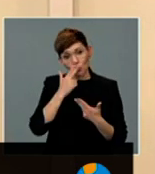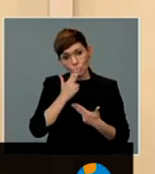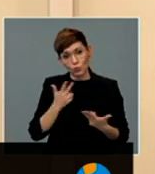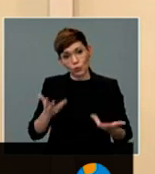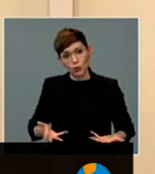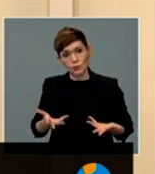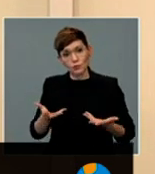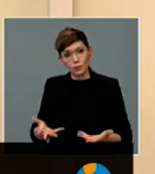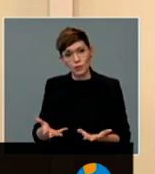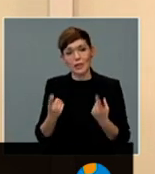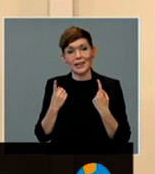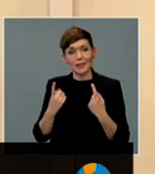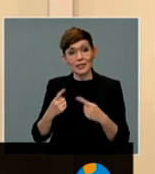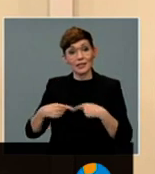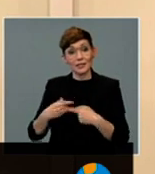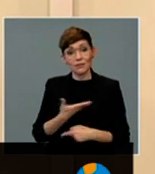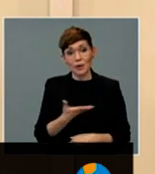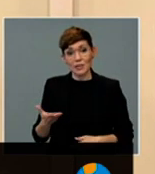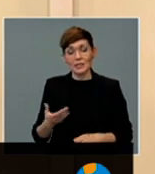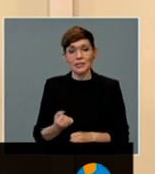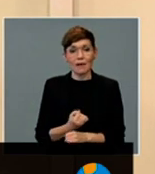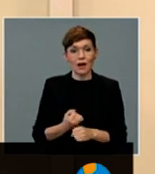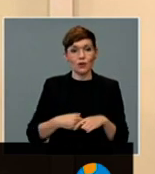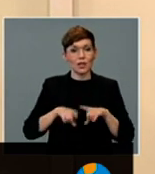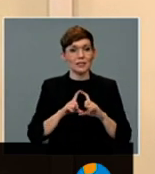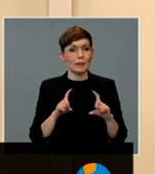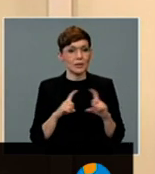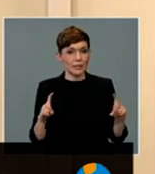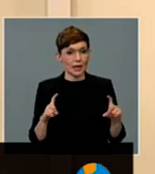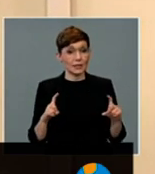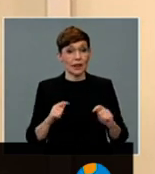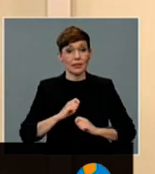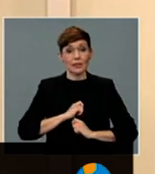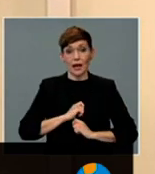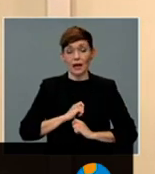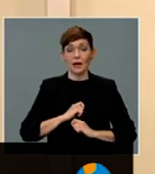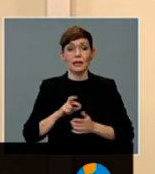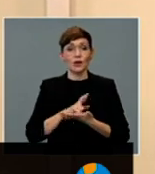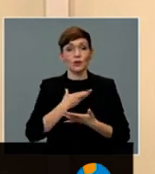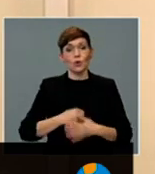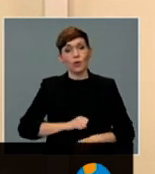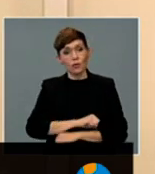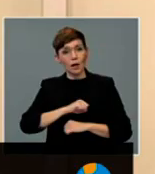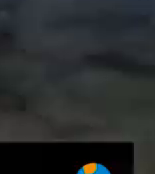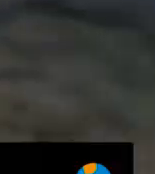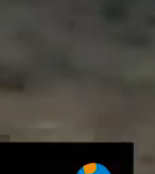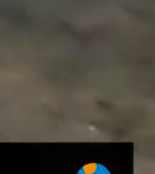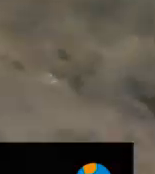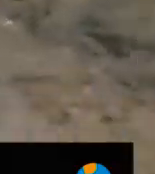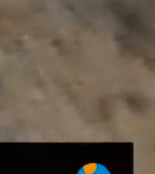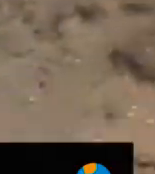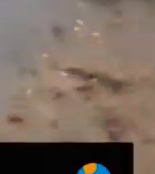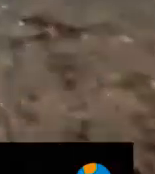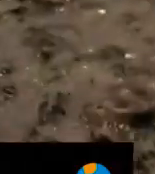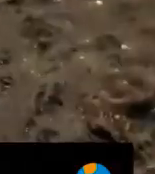atenderemos las necesidades de las familias, trabajadores y empresarios, y consolidaremos a la región de Murcia como un espacio de libertad económica. Pero